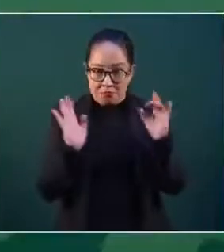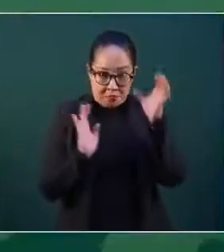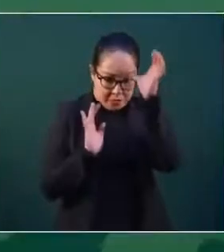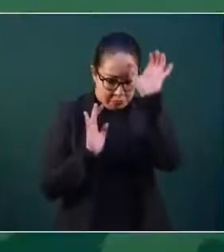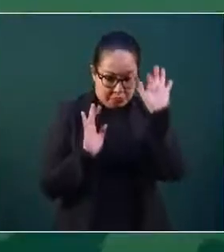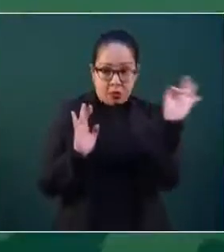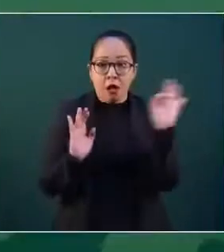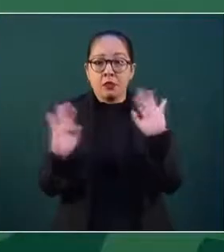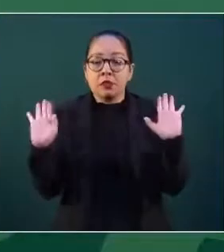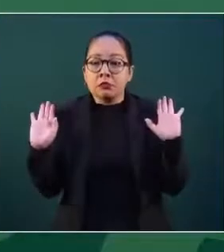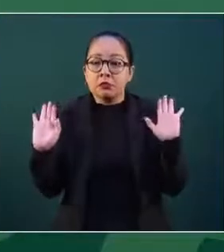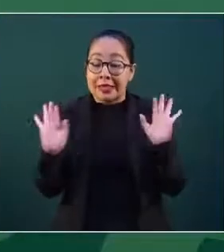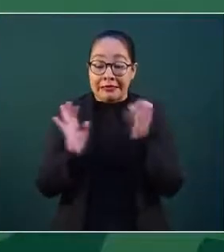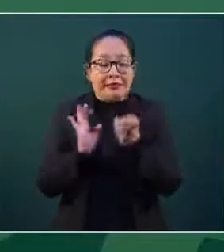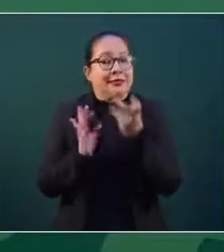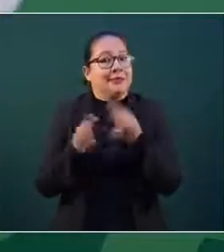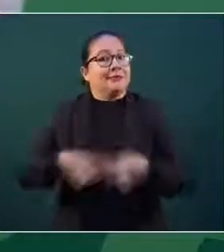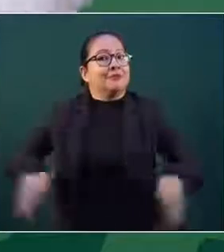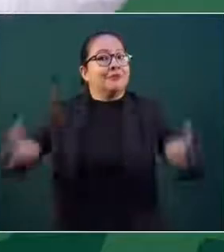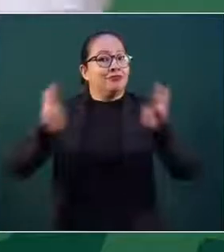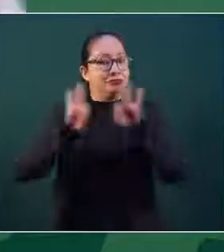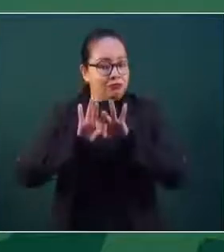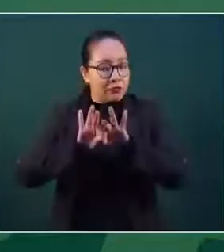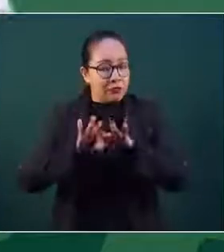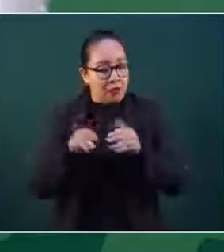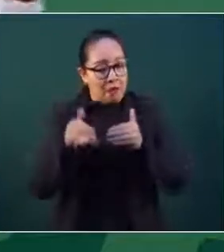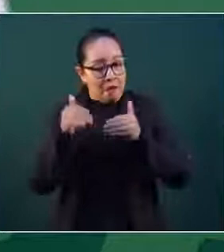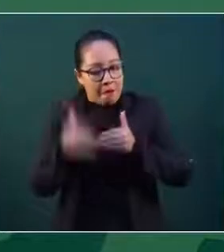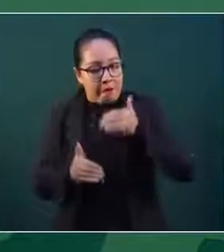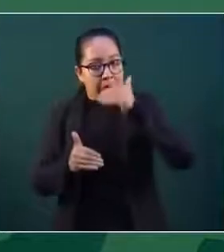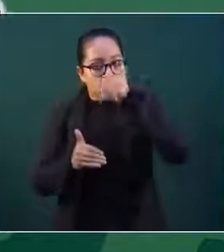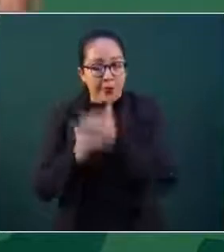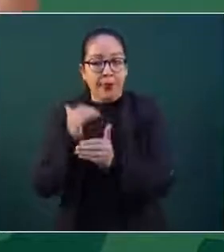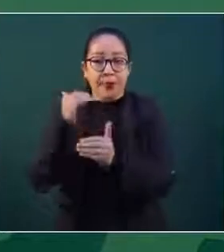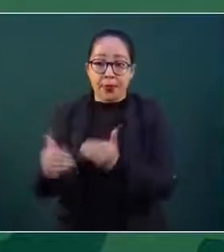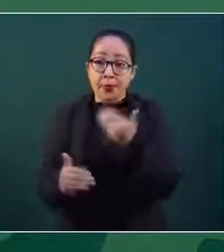importantísimo. Se logró